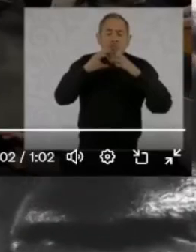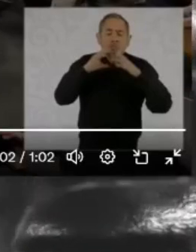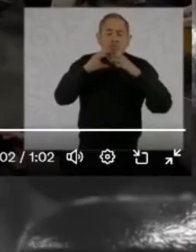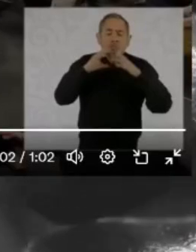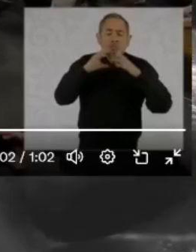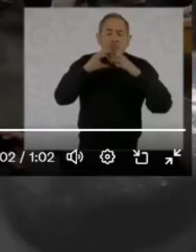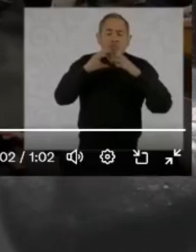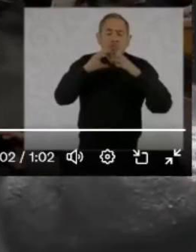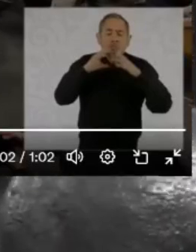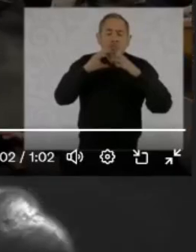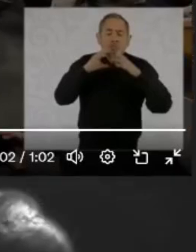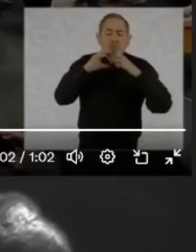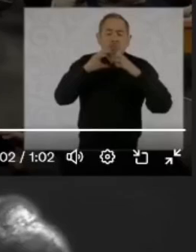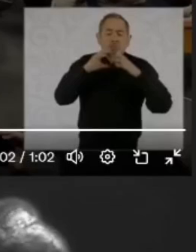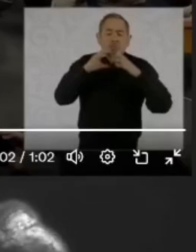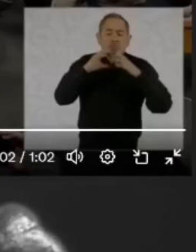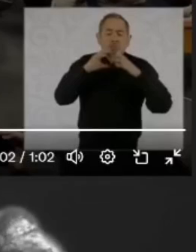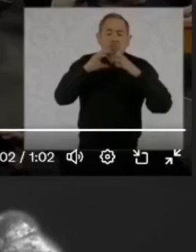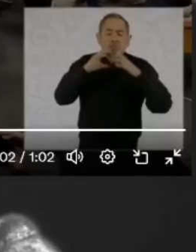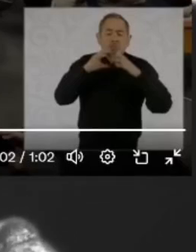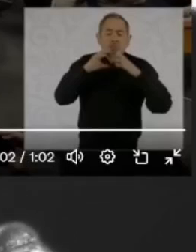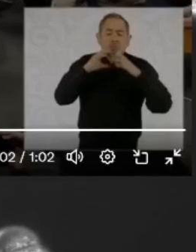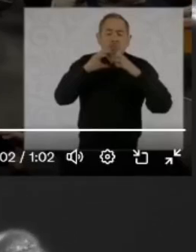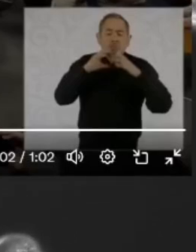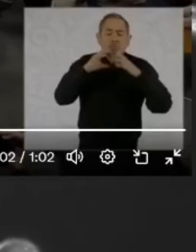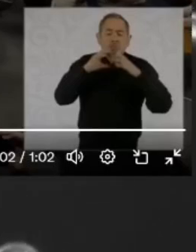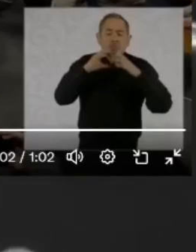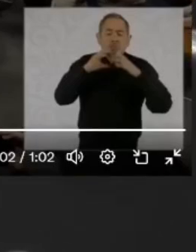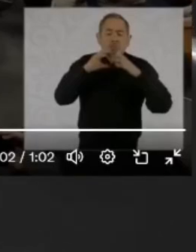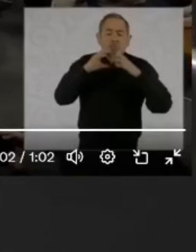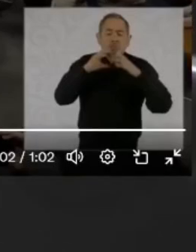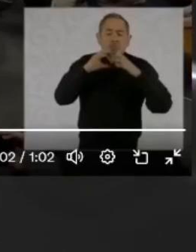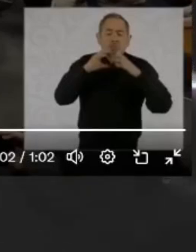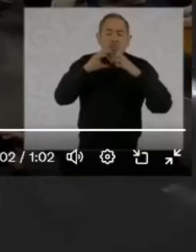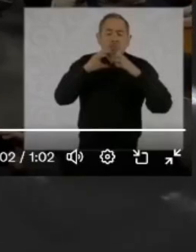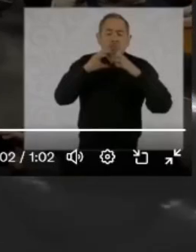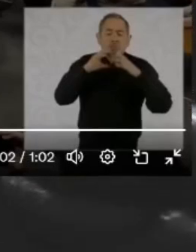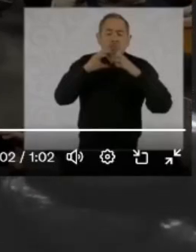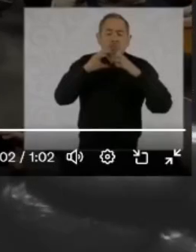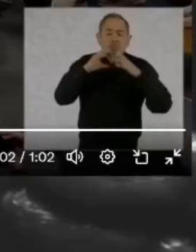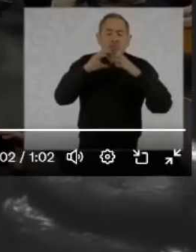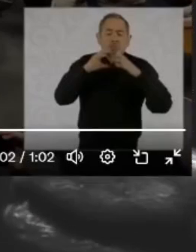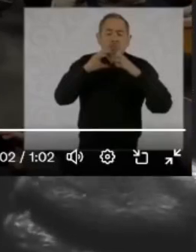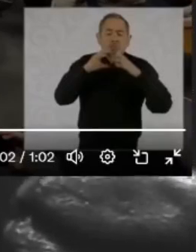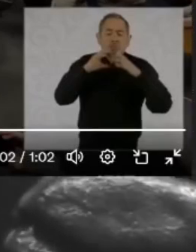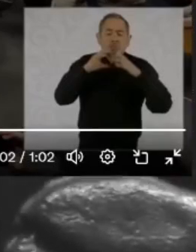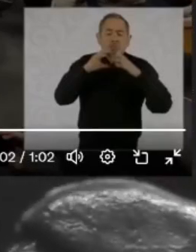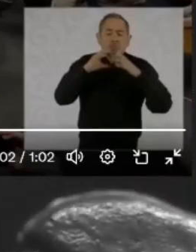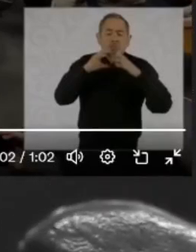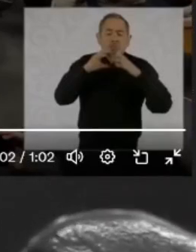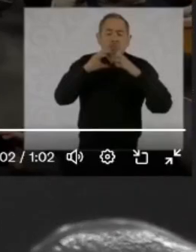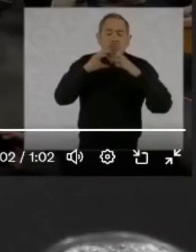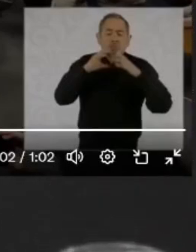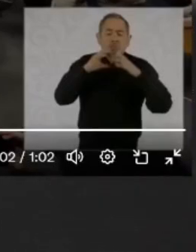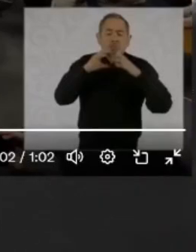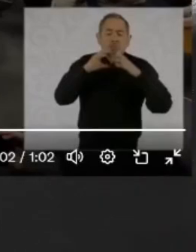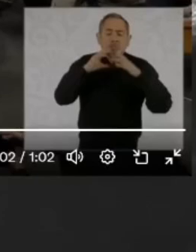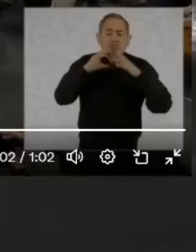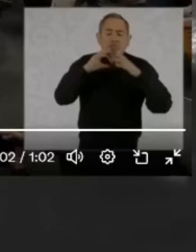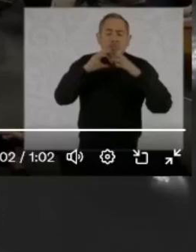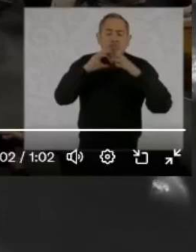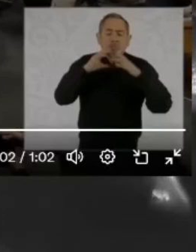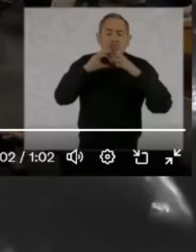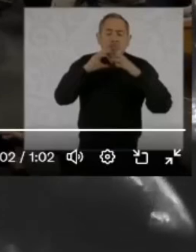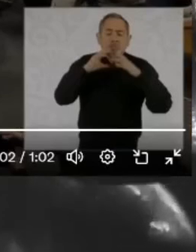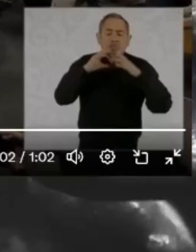Sur, y es una zona de bastante lujo, para darles una idea, ¿vale? Sí lo hay, pocos, pero hay, y